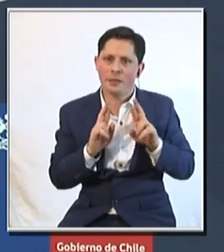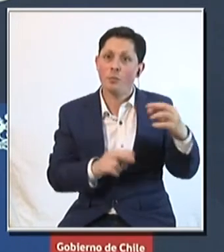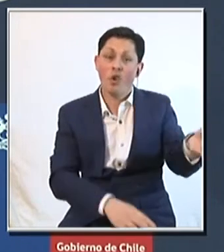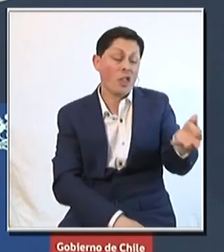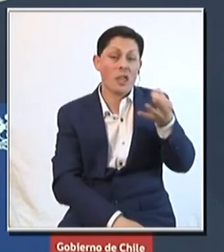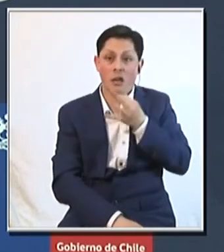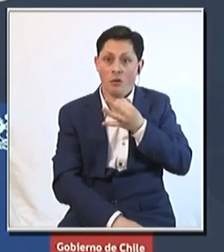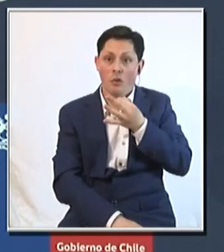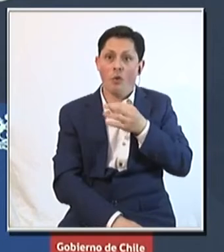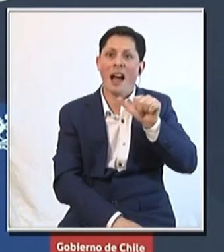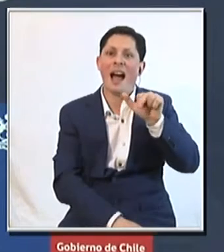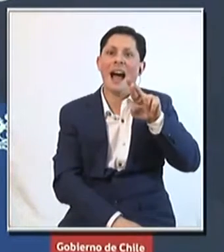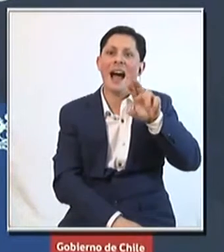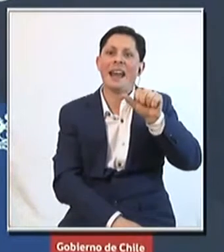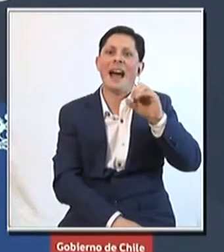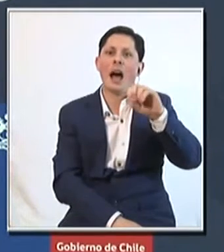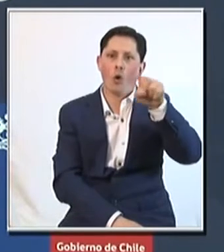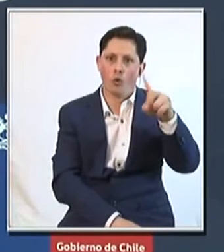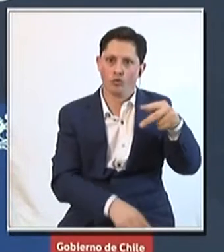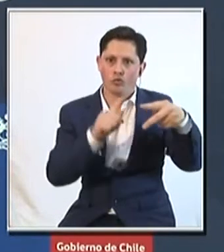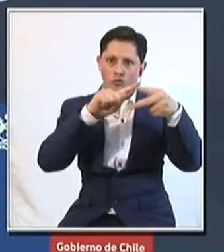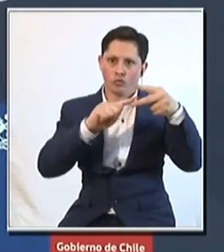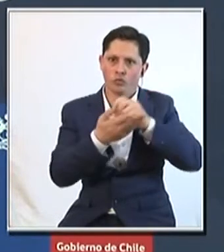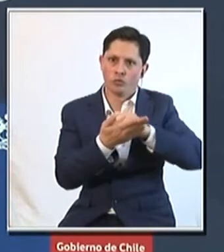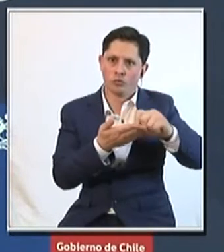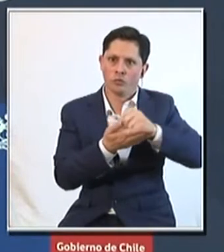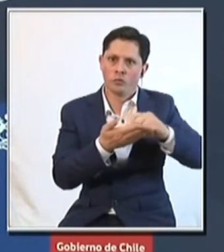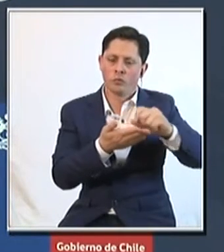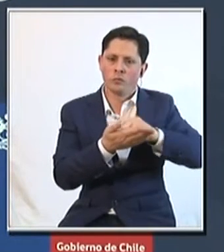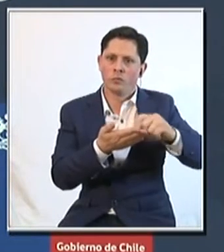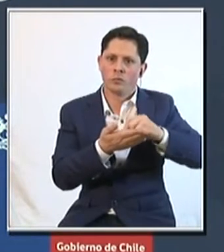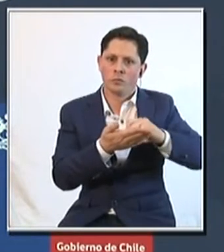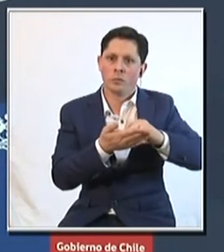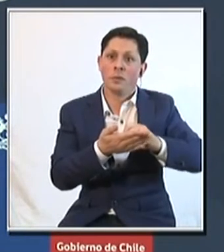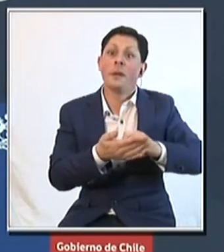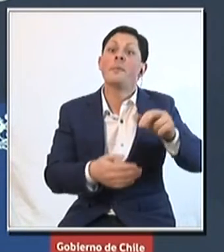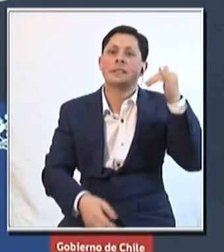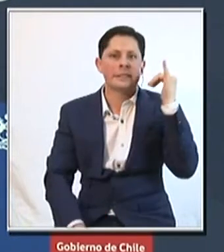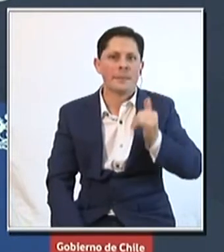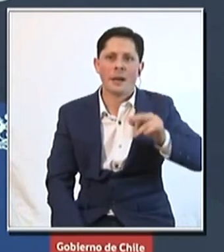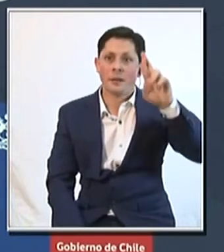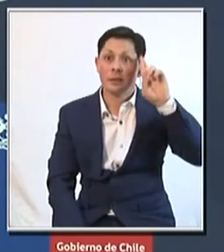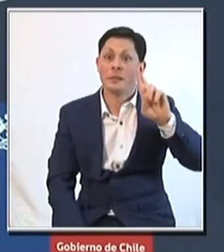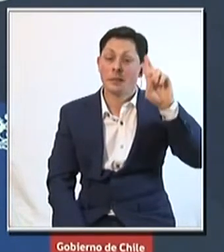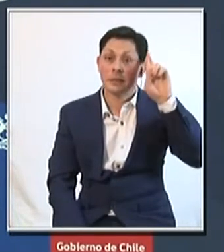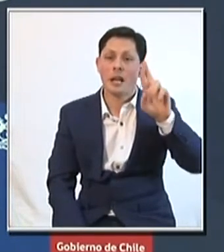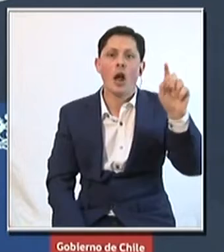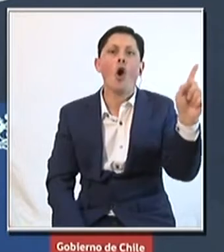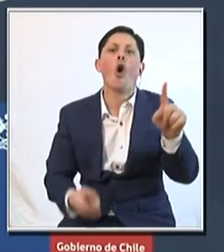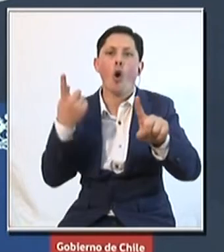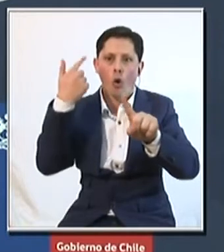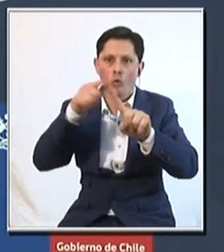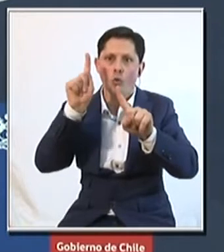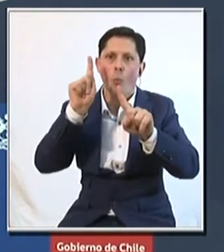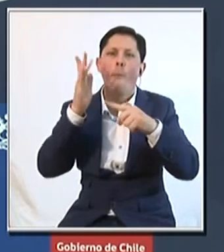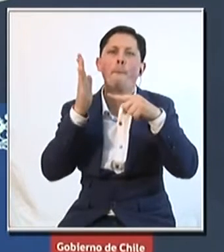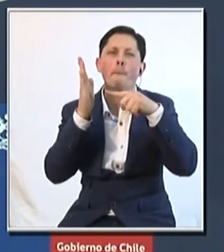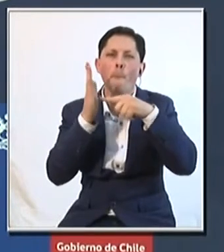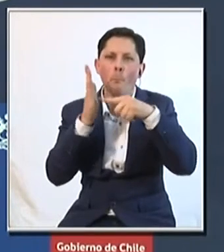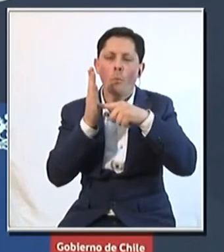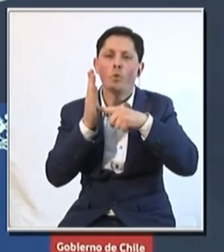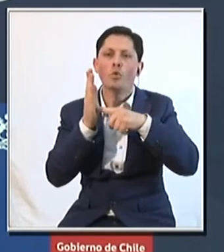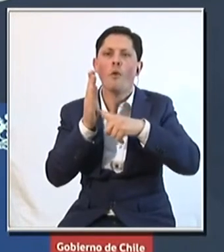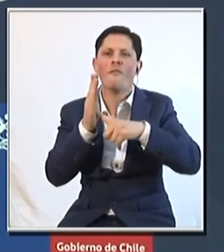subsecretario Araos. Como siempre, no quiero dejar de recordar que otro de los puntos vitales para la